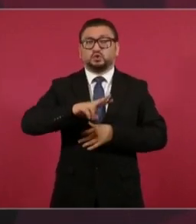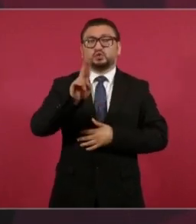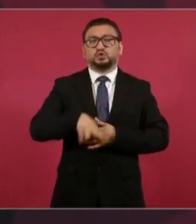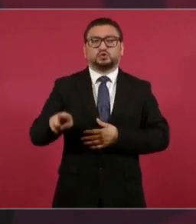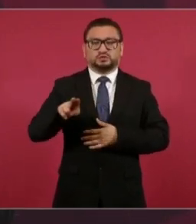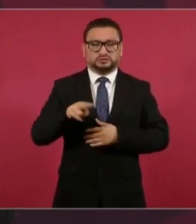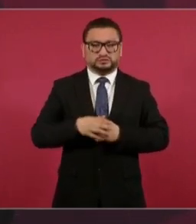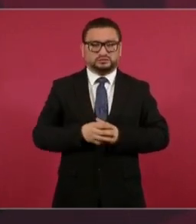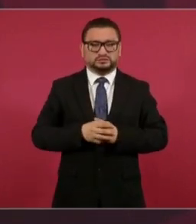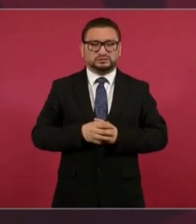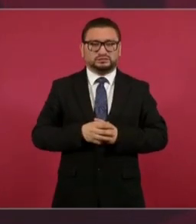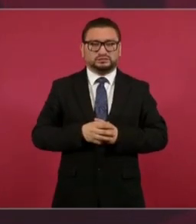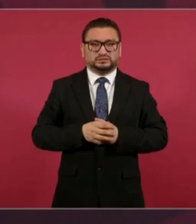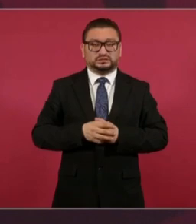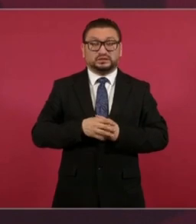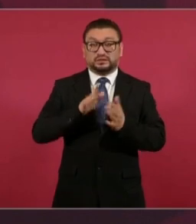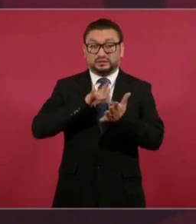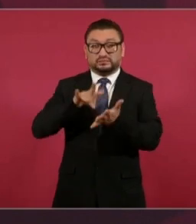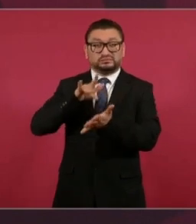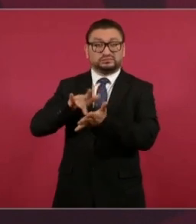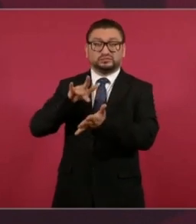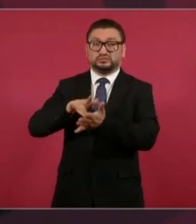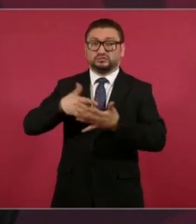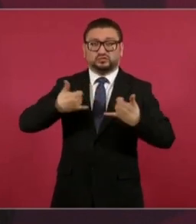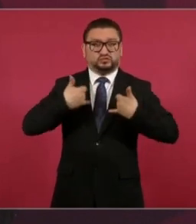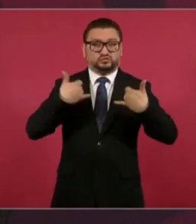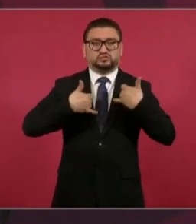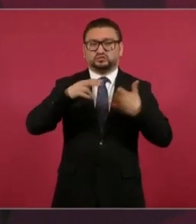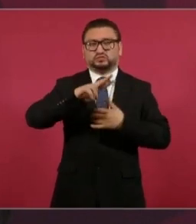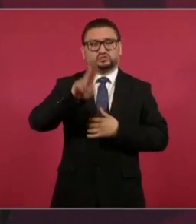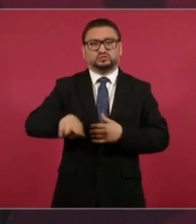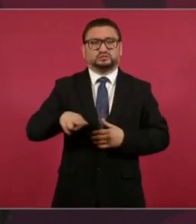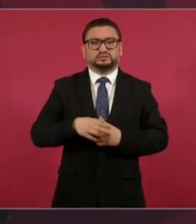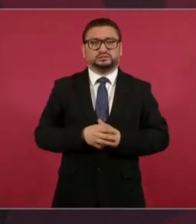nunca hicieron nada por los